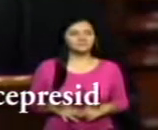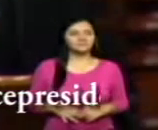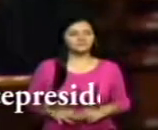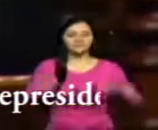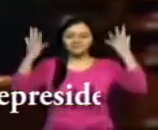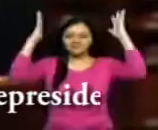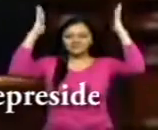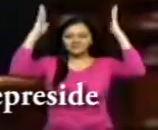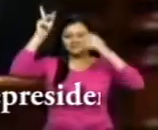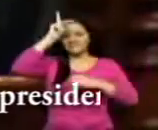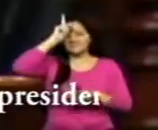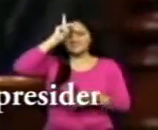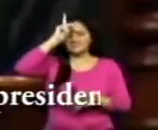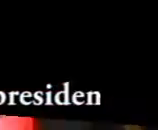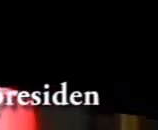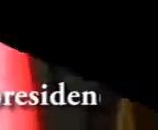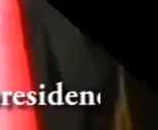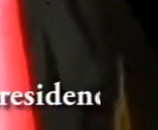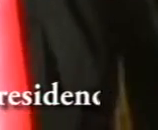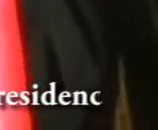¡Viva el Perú!